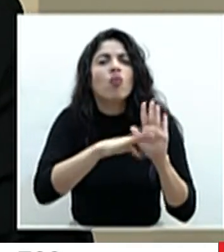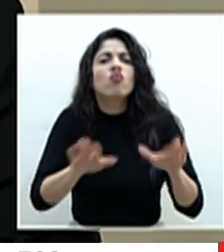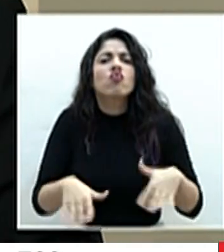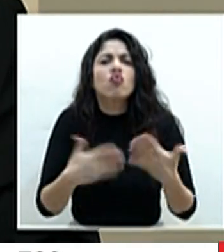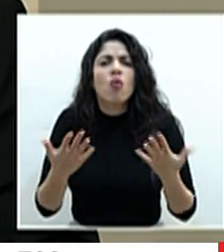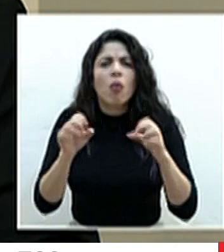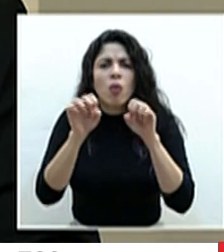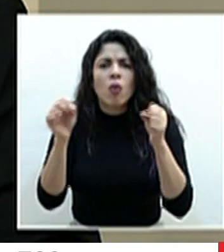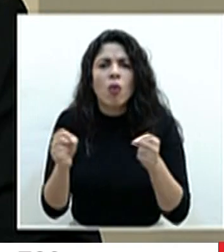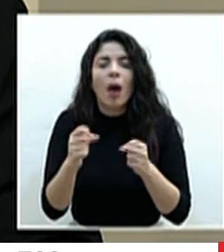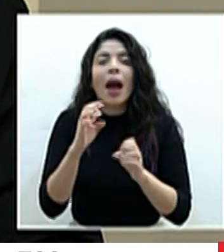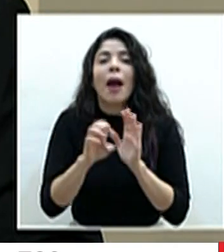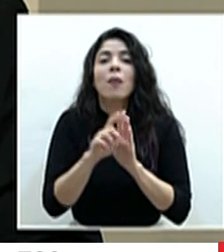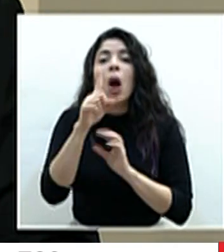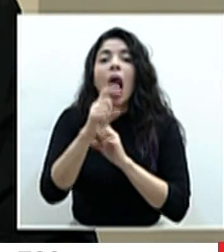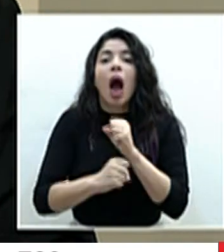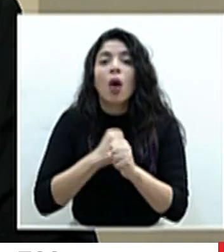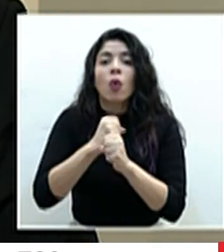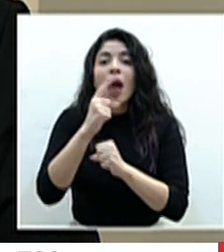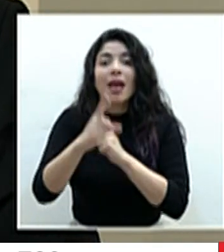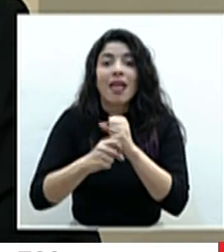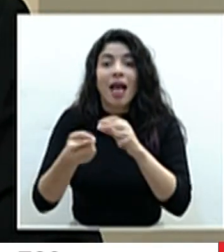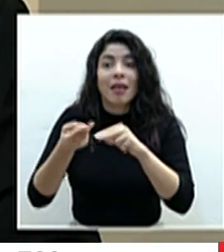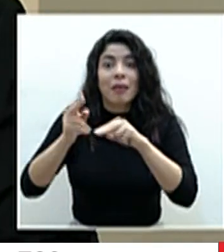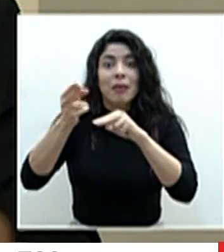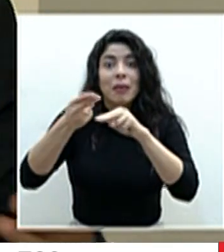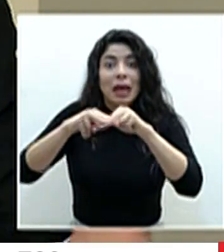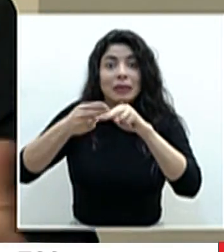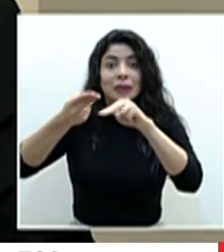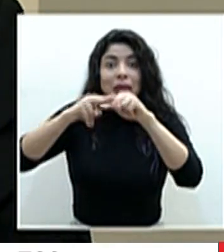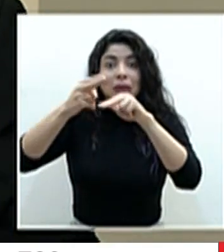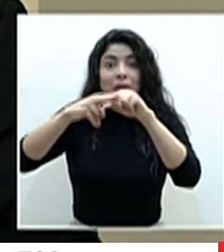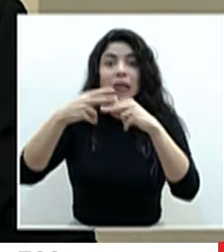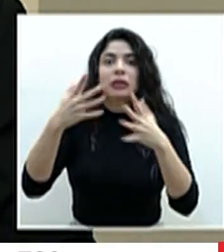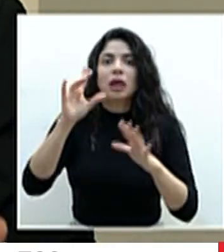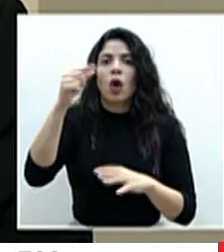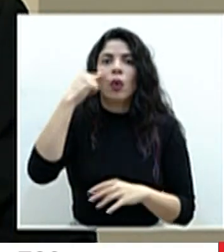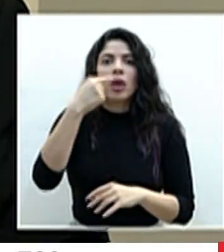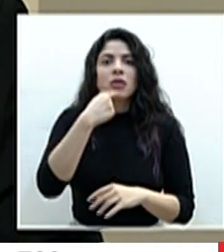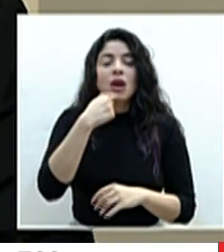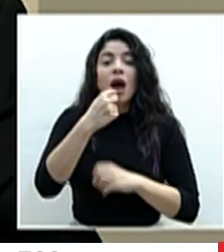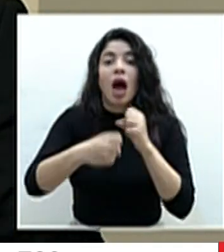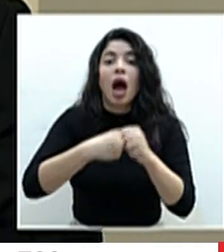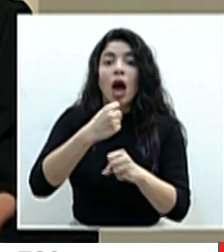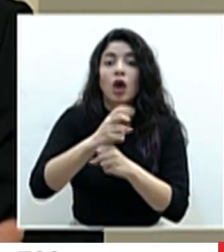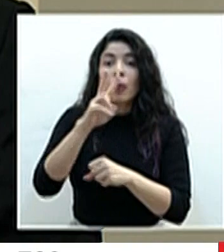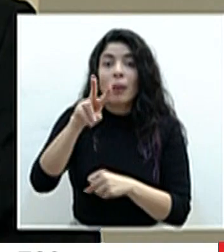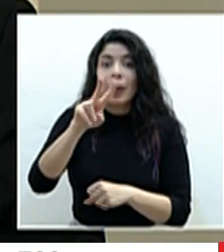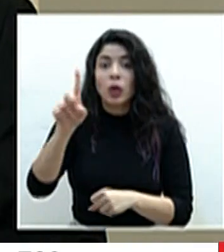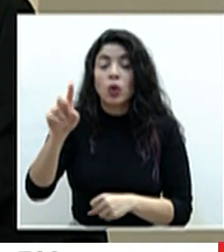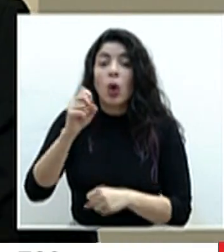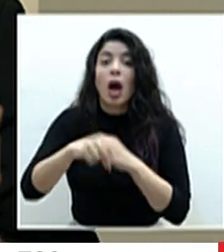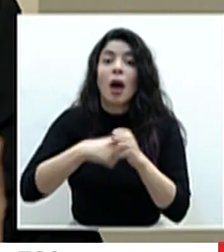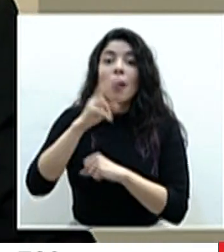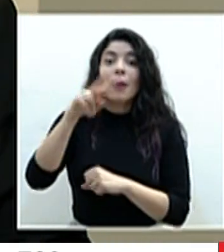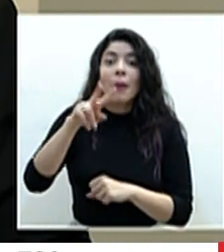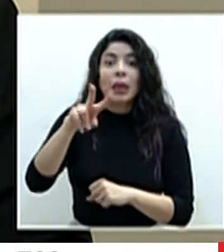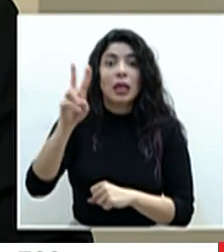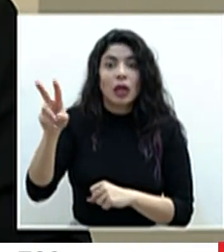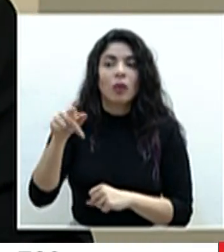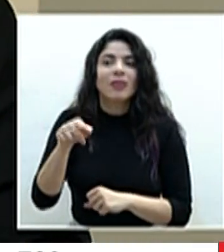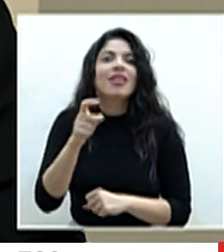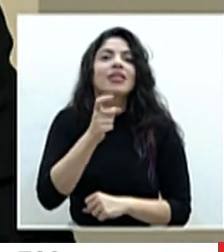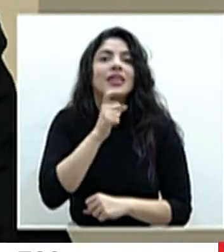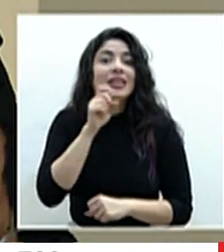el tema de las anualidades. El gobierno ya lo ha planteado ahí para el año 21 y para el año 22. Difícil sí, pero también bajo de